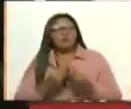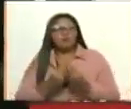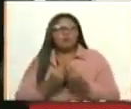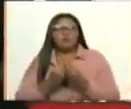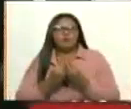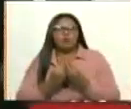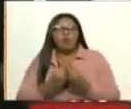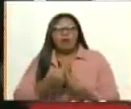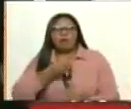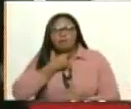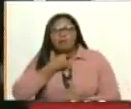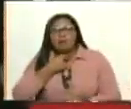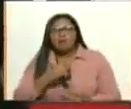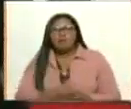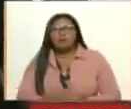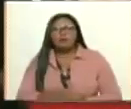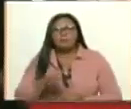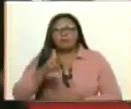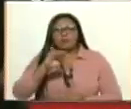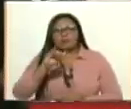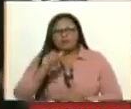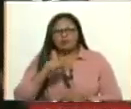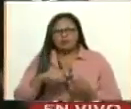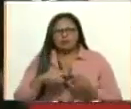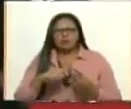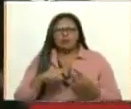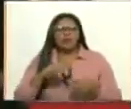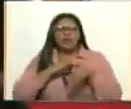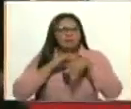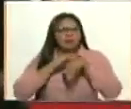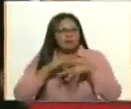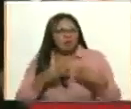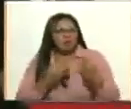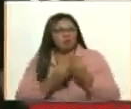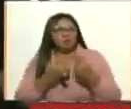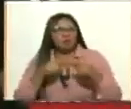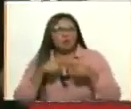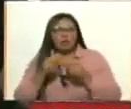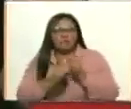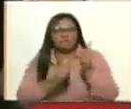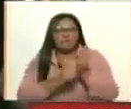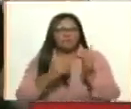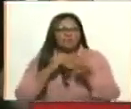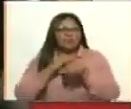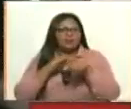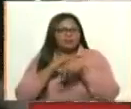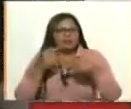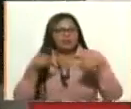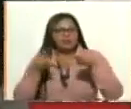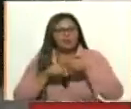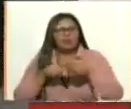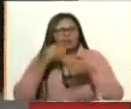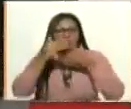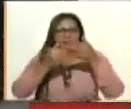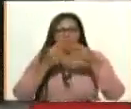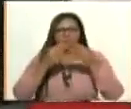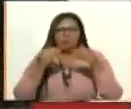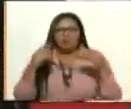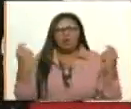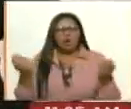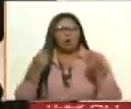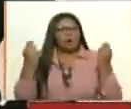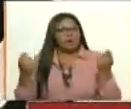Molina, María Antonieta Peña, el ministro Ernesto Villegas y las viceministras que llevaron adelante todo lo que fue la